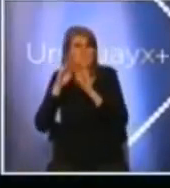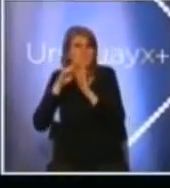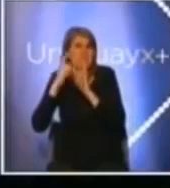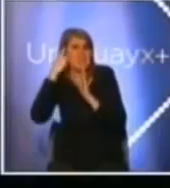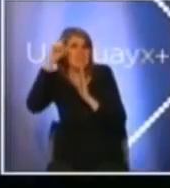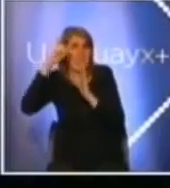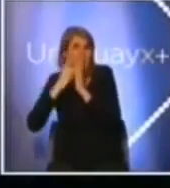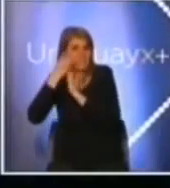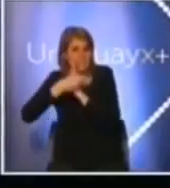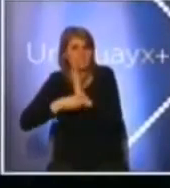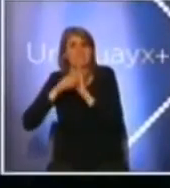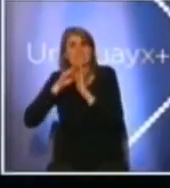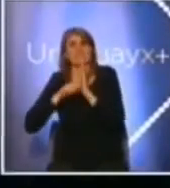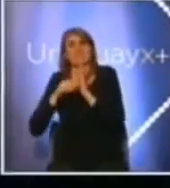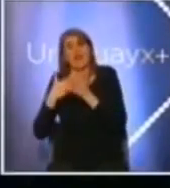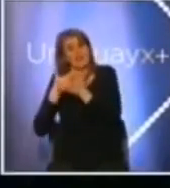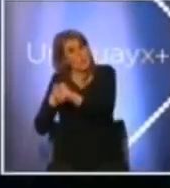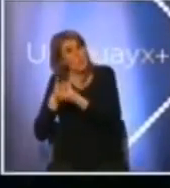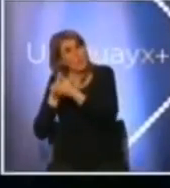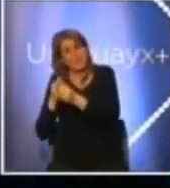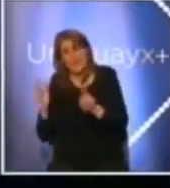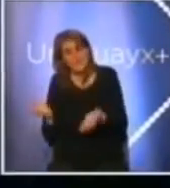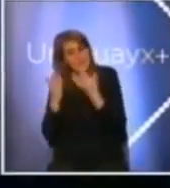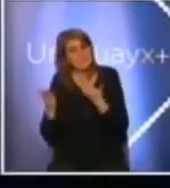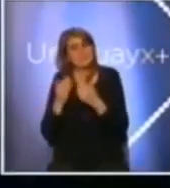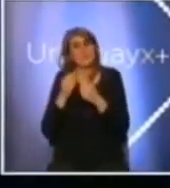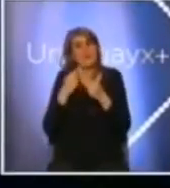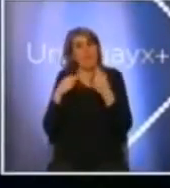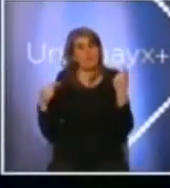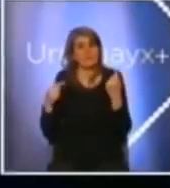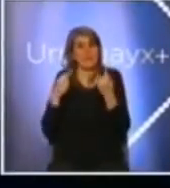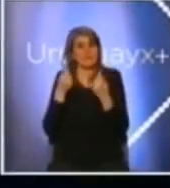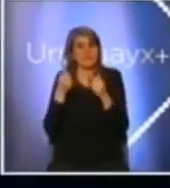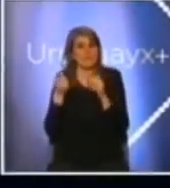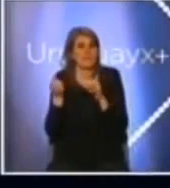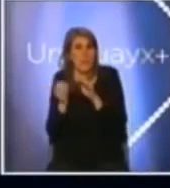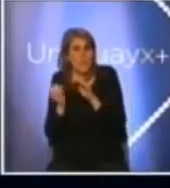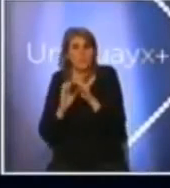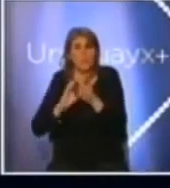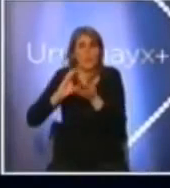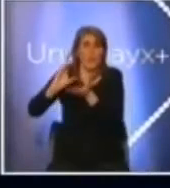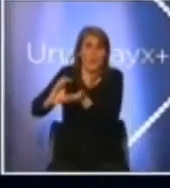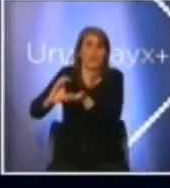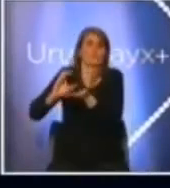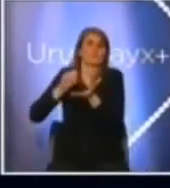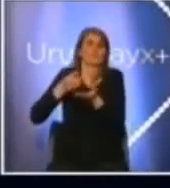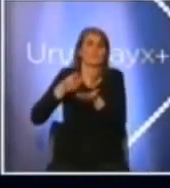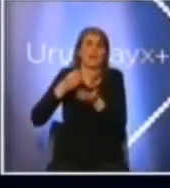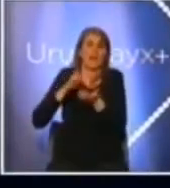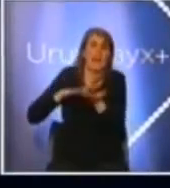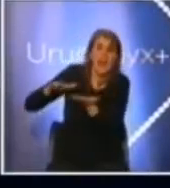políticas horizontales, generando políticas verticales con fondos sectoriales para I+D en